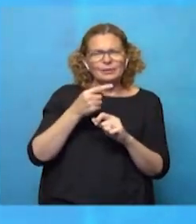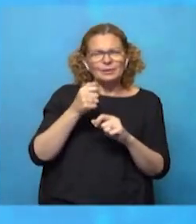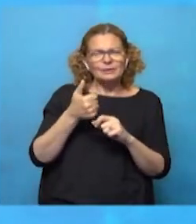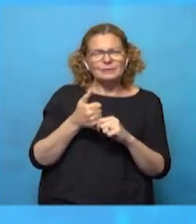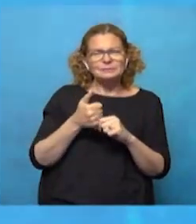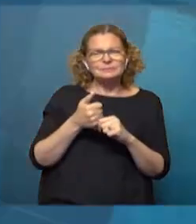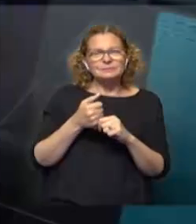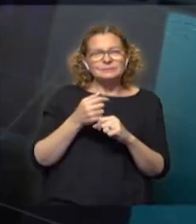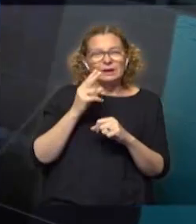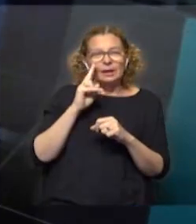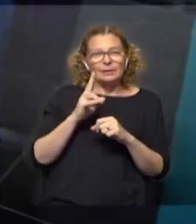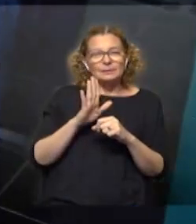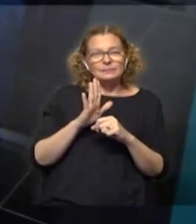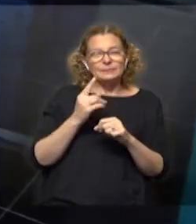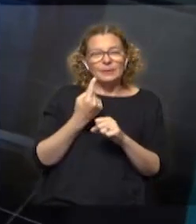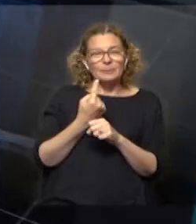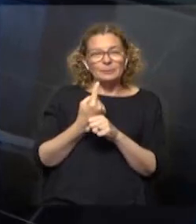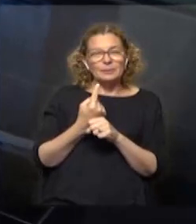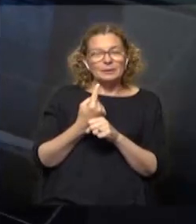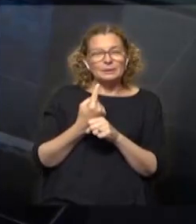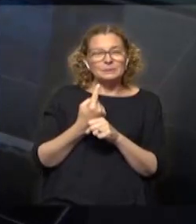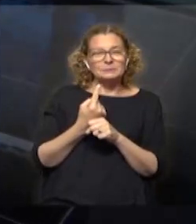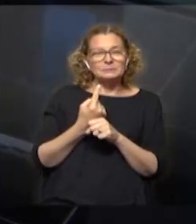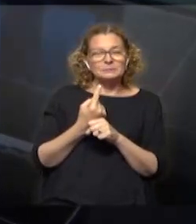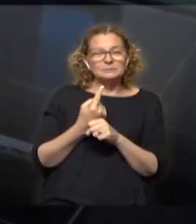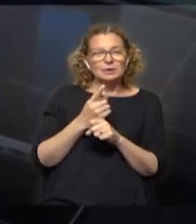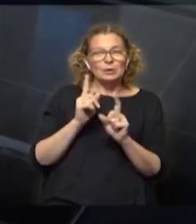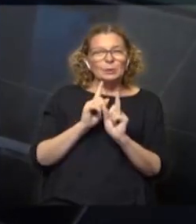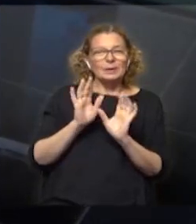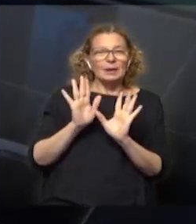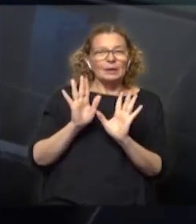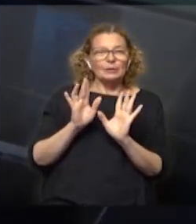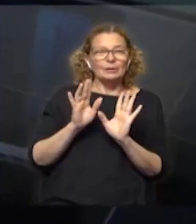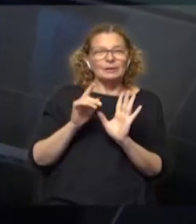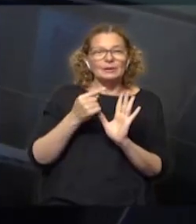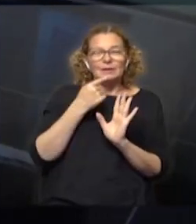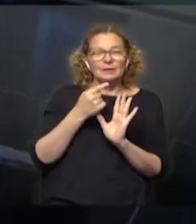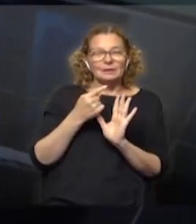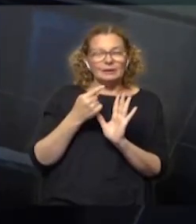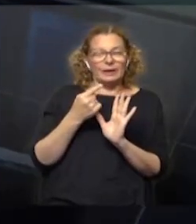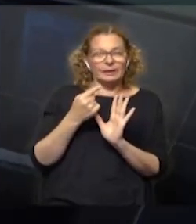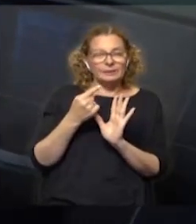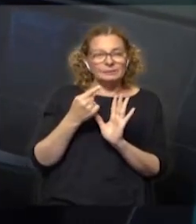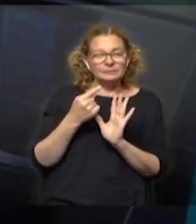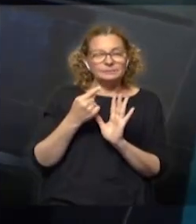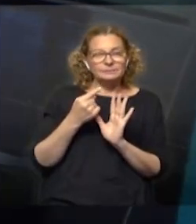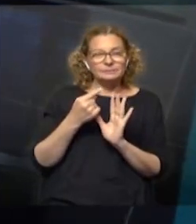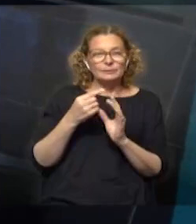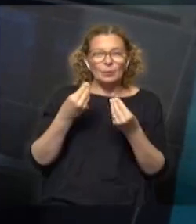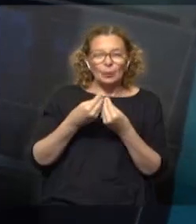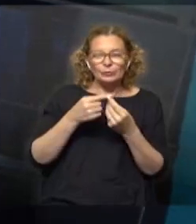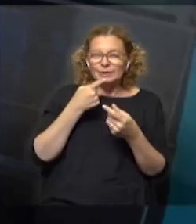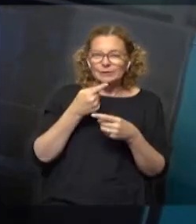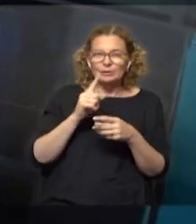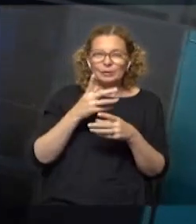bueno a ver primera cosa no es una cosa que represente digamos esto yo le he dicho varias veces